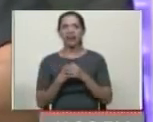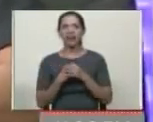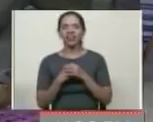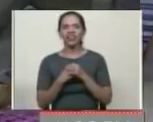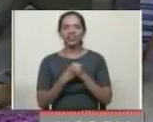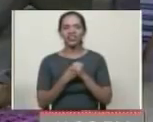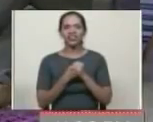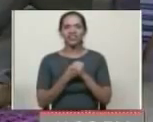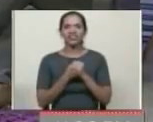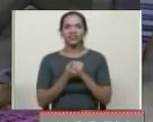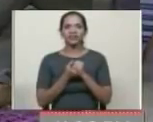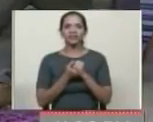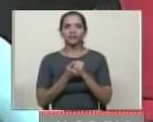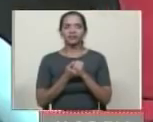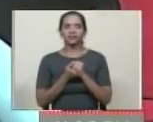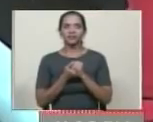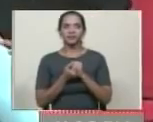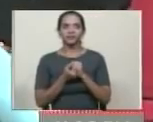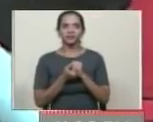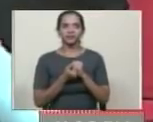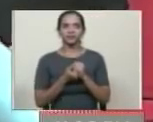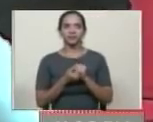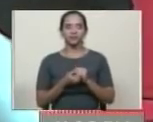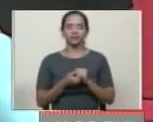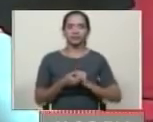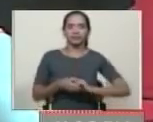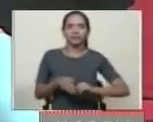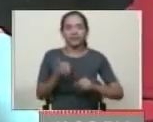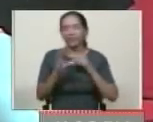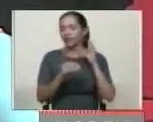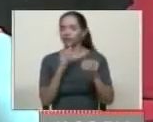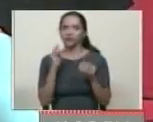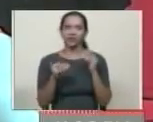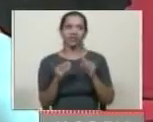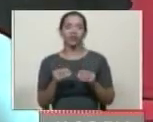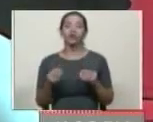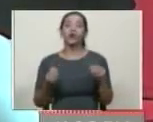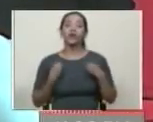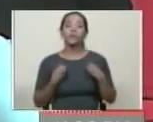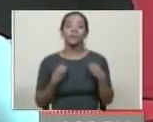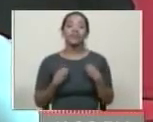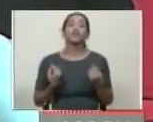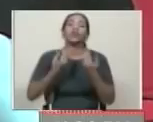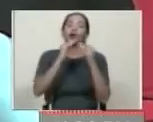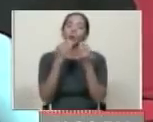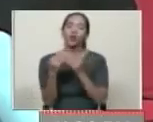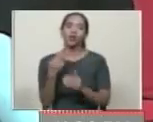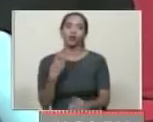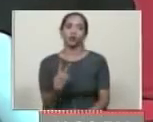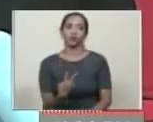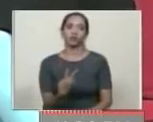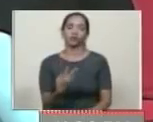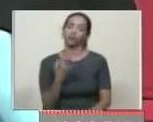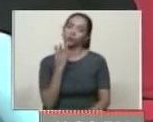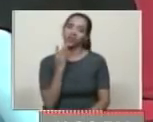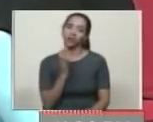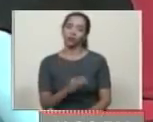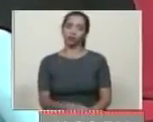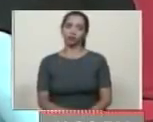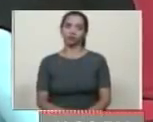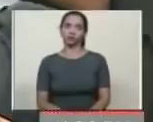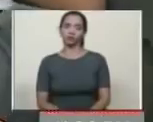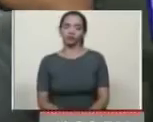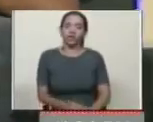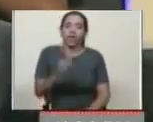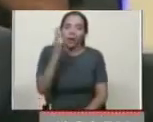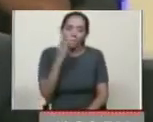la fotografía que mandaba a las 2 de la mañana. No, los en vivos, yo me iba para las comunidades de las noches. Sí, señor. Por ejemplo, el caso Petare,